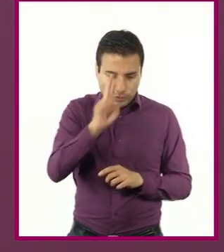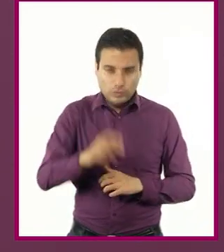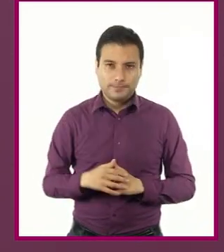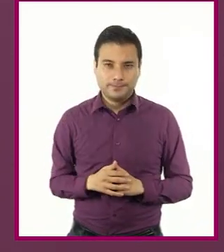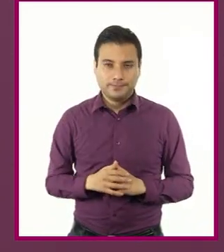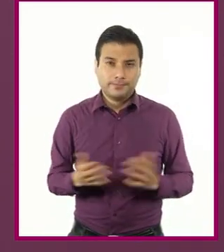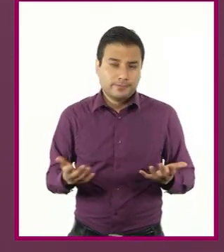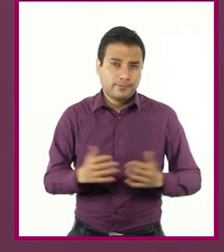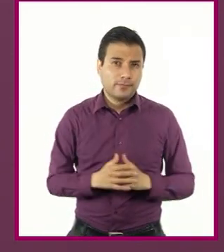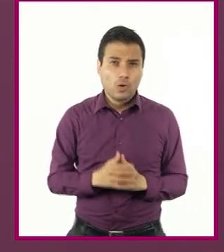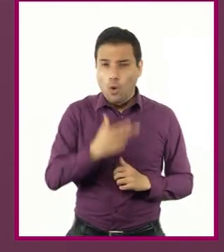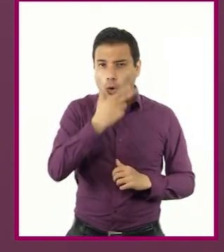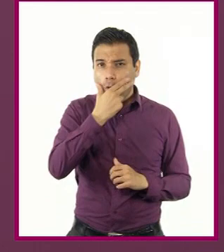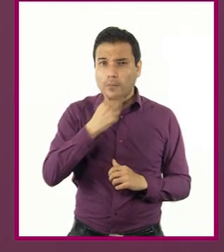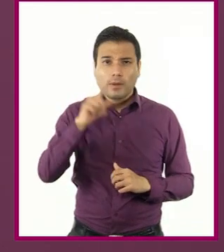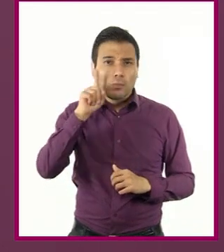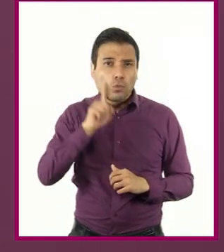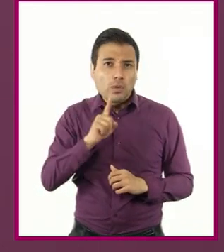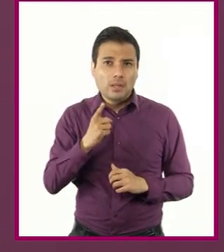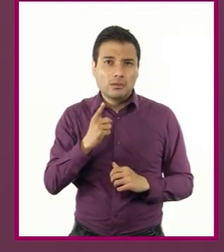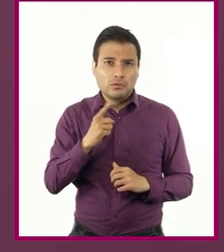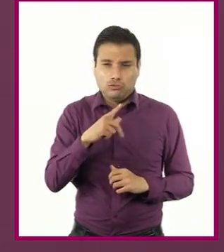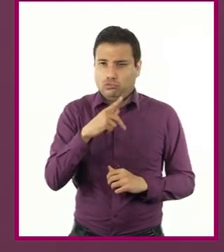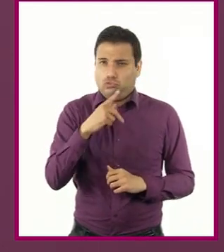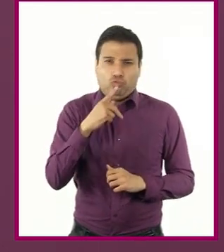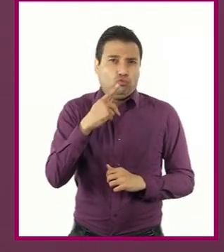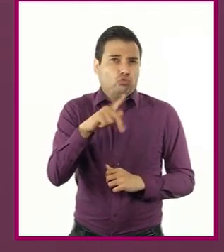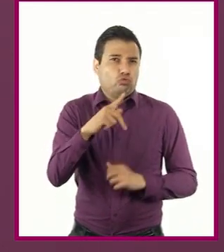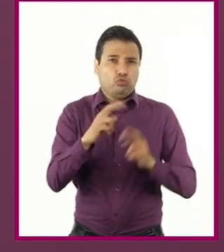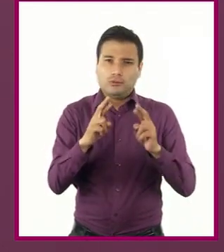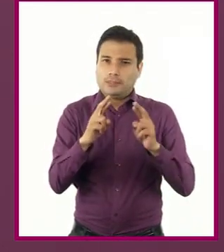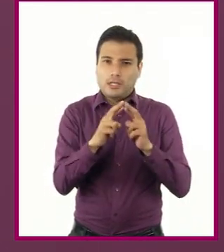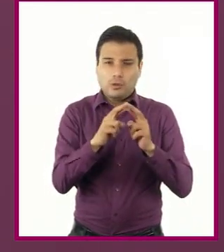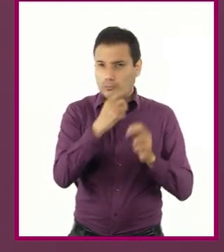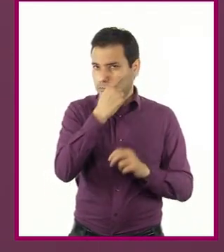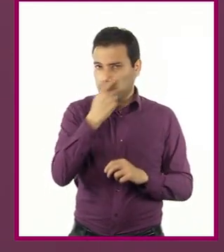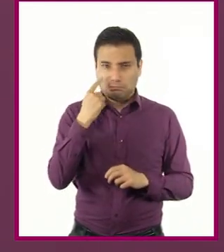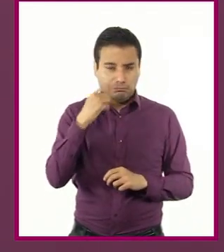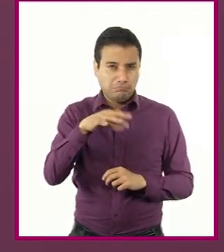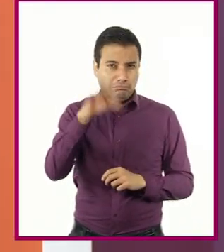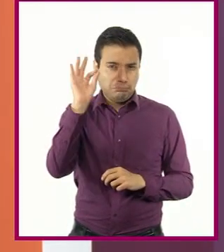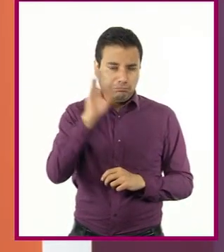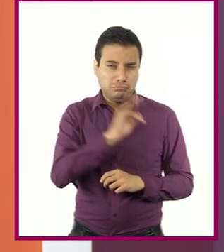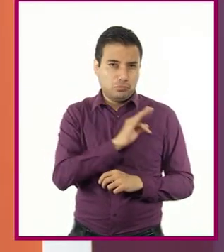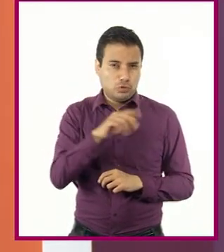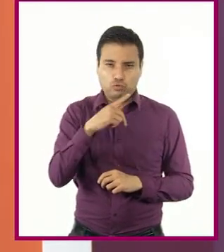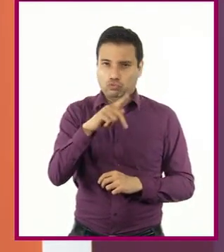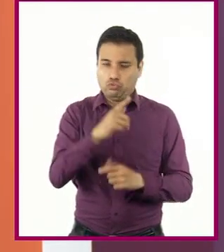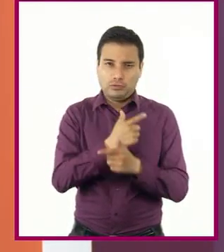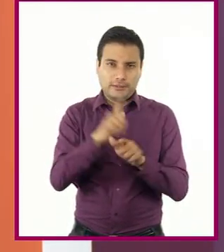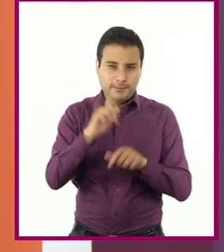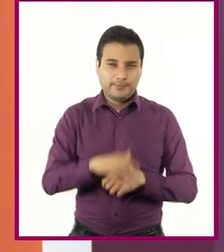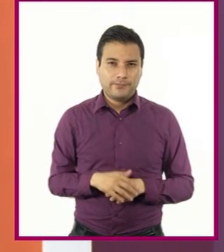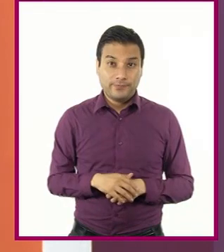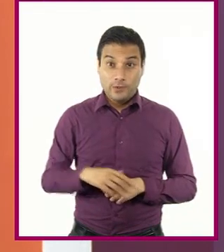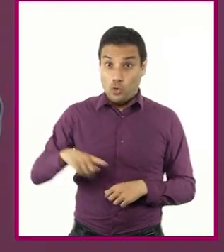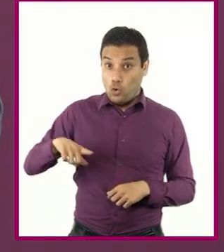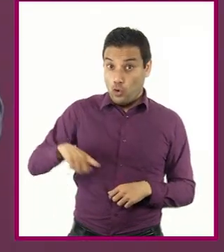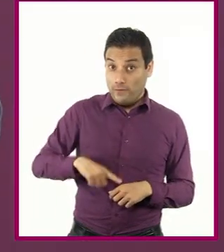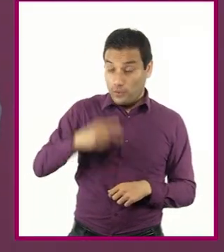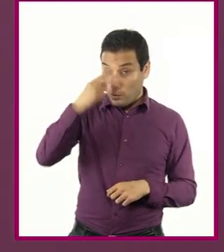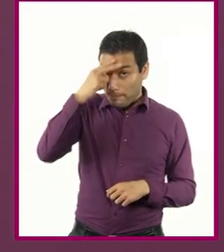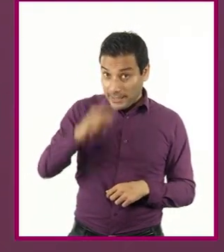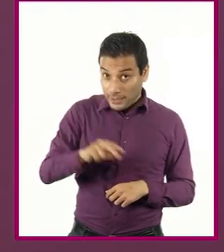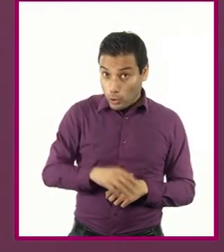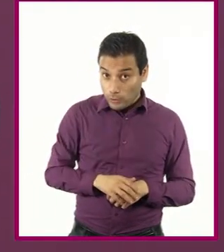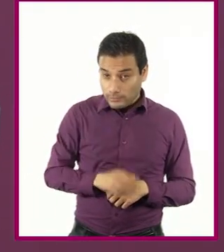mexicana o mexicano es libre de profesar cualquier tipo de credo y, en este sentido, el Estado garantiza